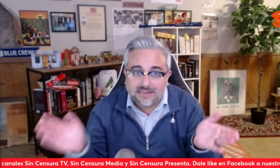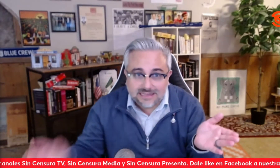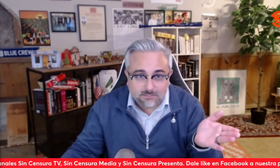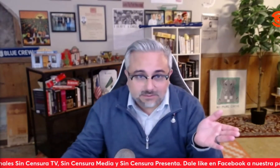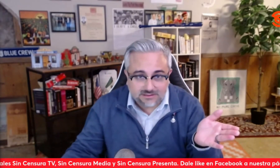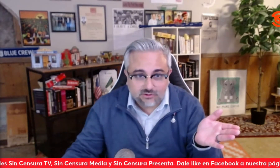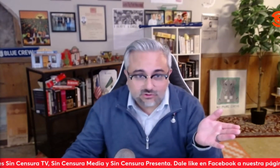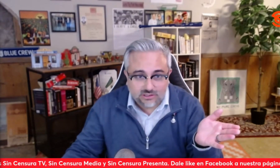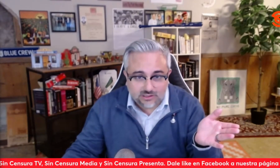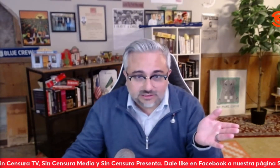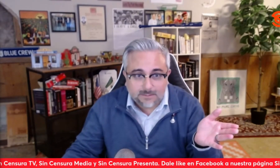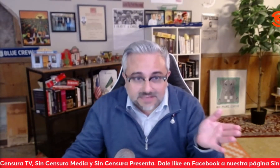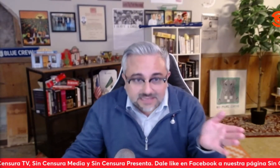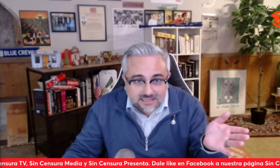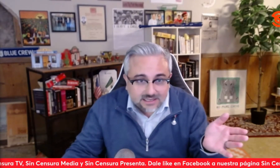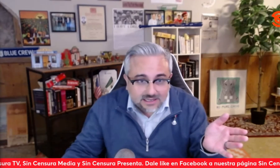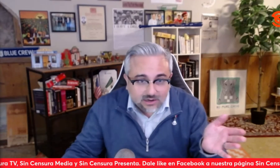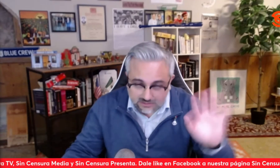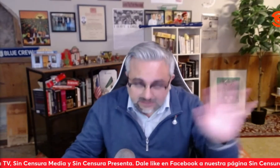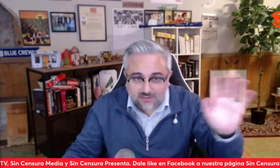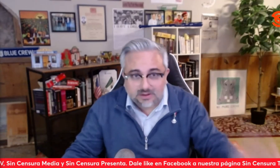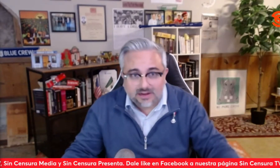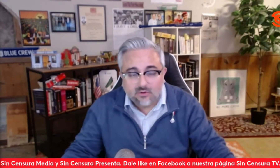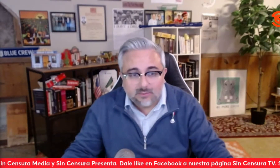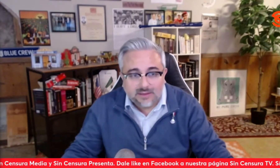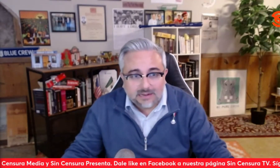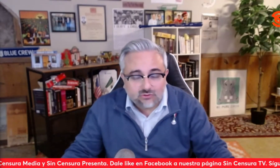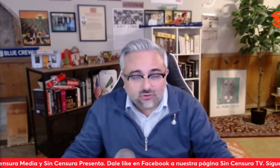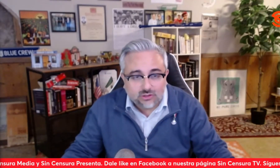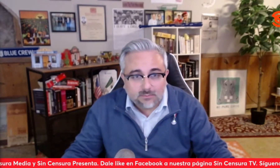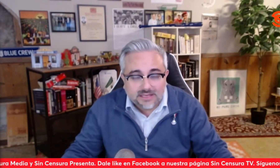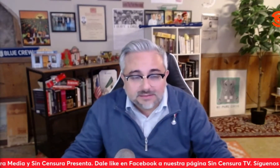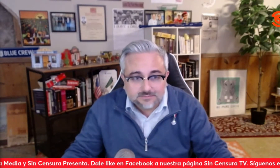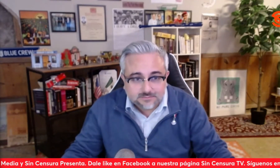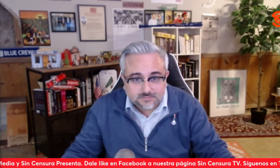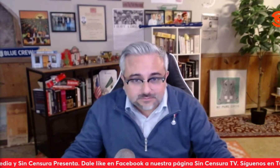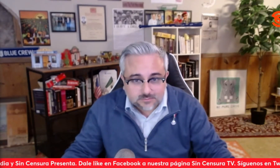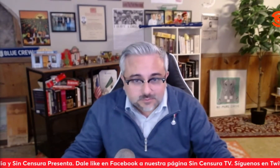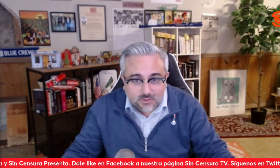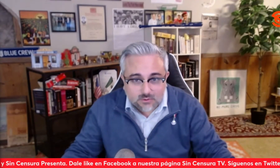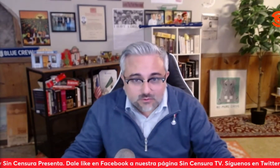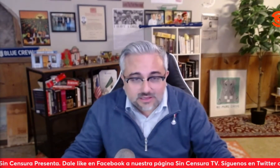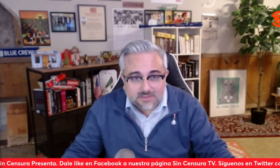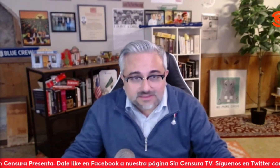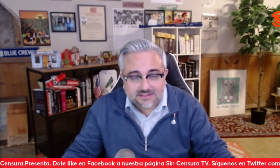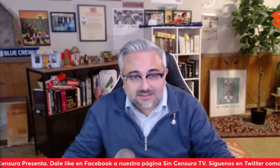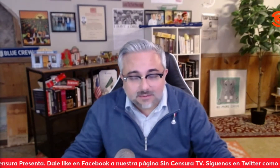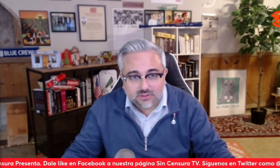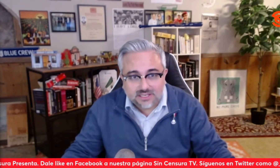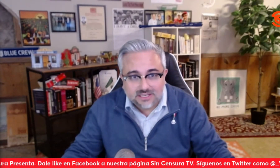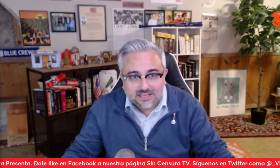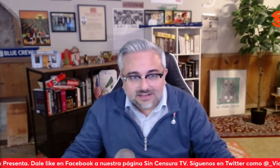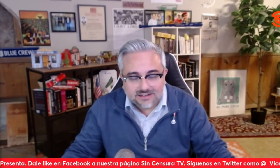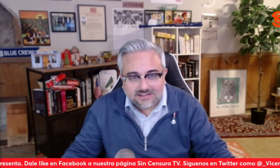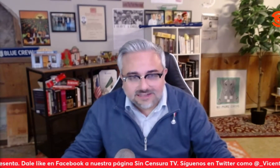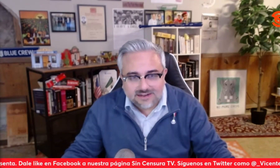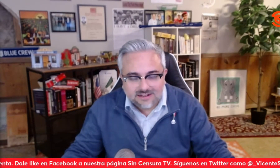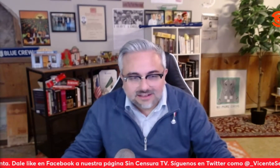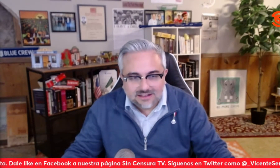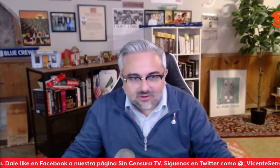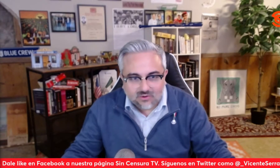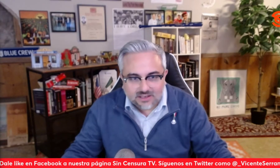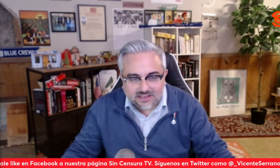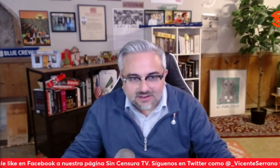seguramente vendrán del Partido Acción Nacional también. Ahora hay que esperar lo que vayan a mencionar por ahí, pero efectivamente tendríamos que